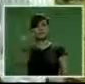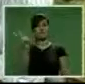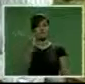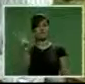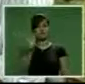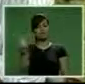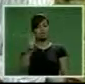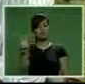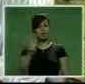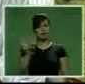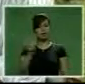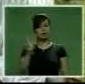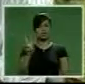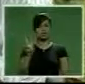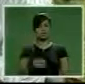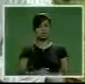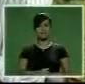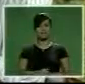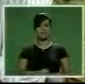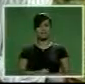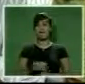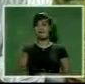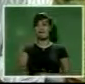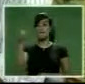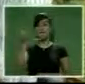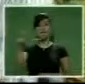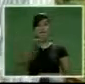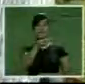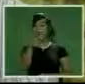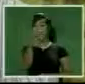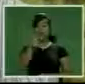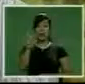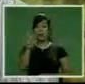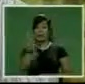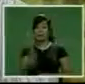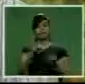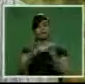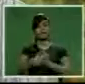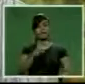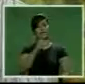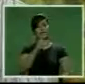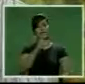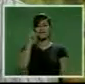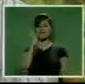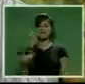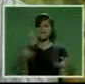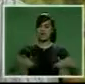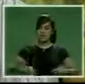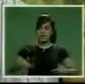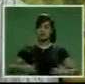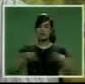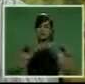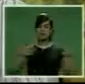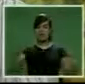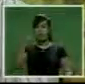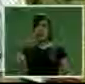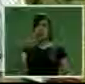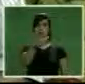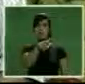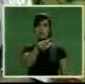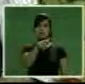Uh-huh. Si nuestro pueblo no comprende eso, es mucho más difícil. Tenemos que hacer un gran esfuerzo, que todo nuestro pueblo,